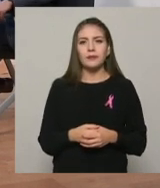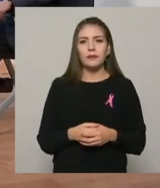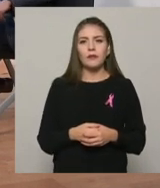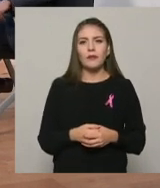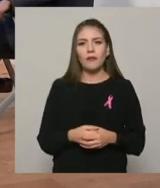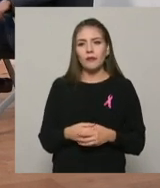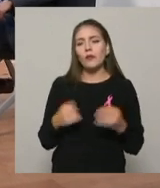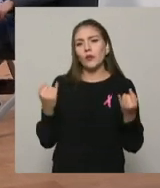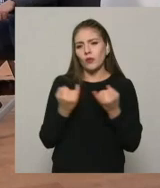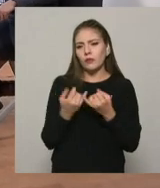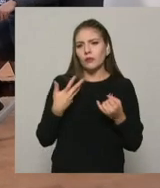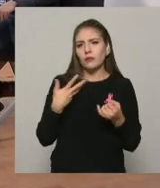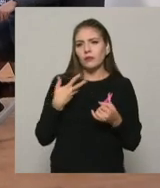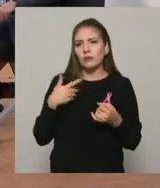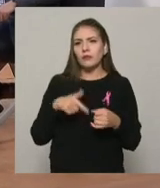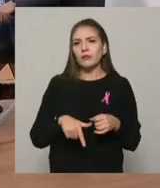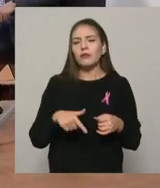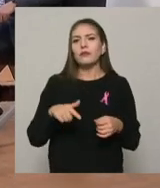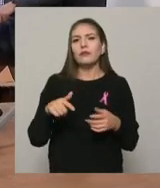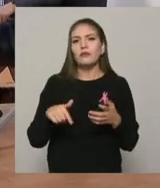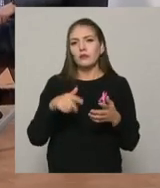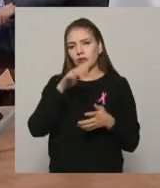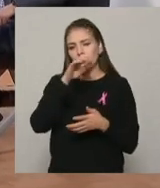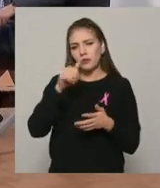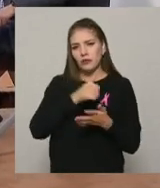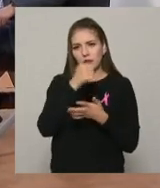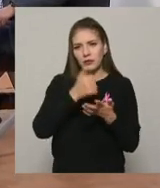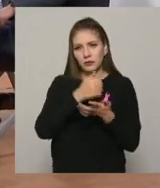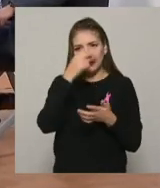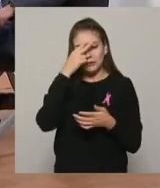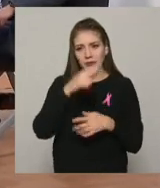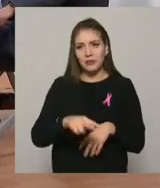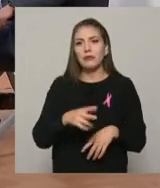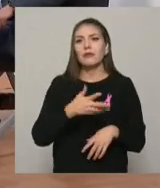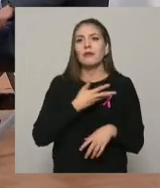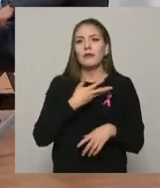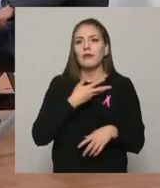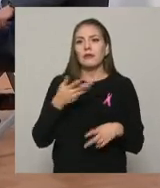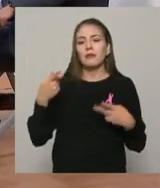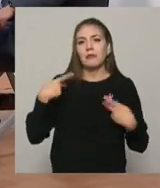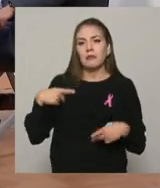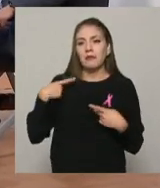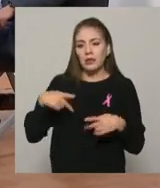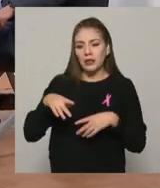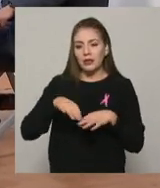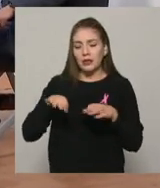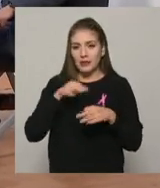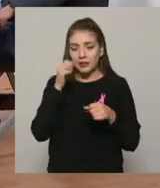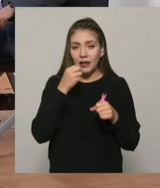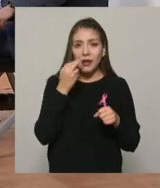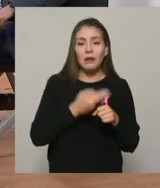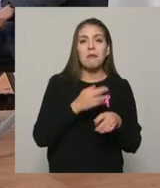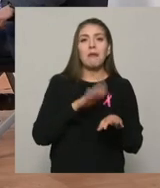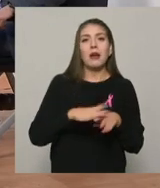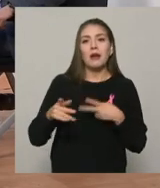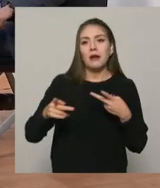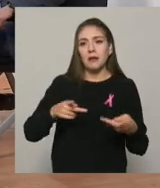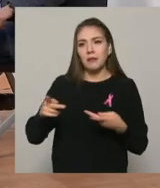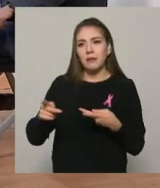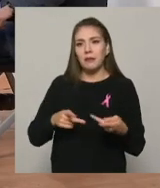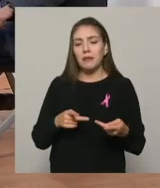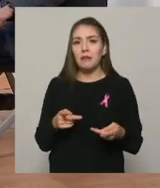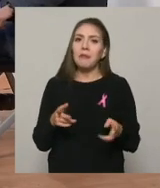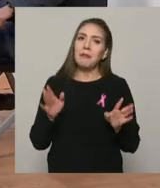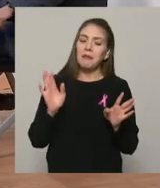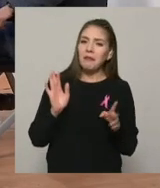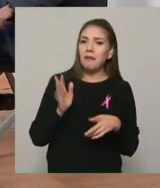tiene un gabinete de seguridad mucho más preparado y sin duda, en teoría, bueno, en la práctica, como tú bien mencionas, hay que prepararnos ya